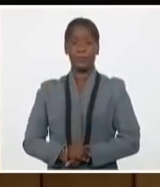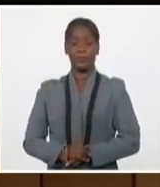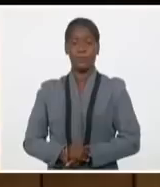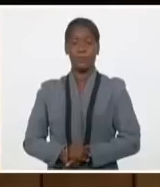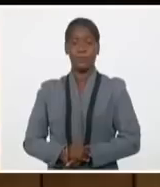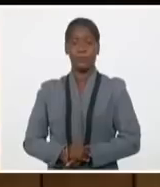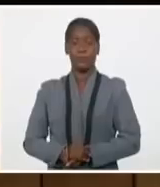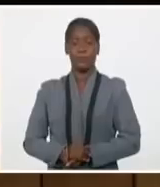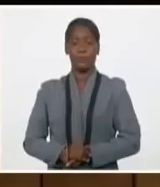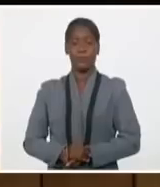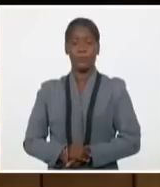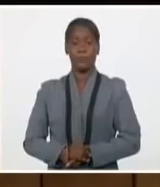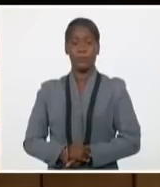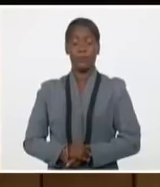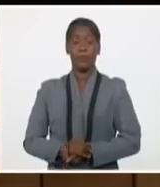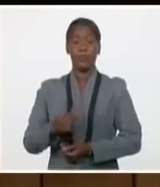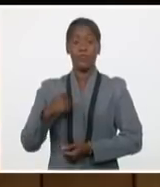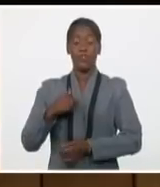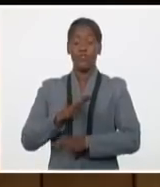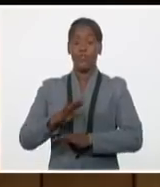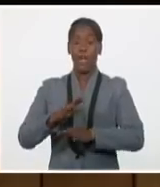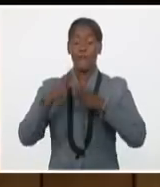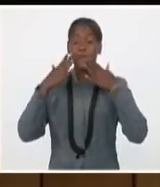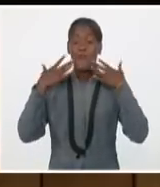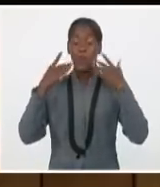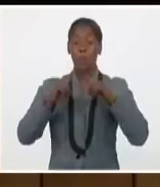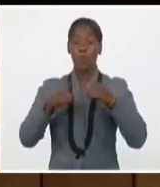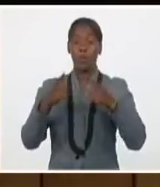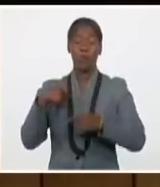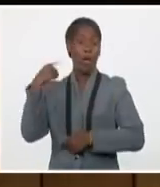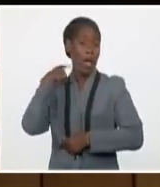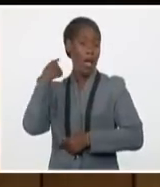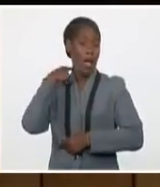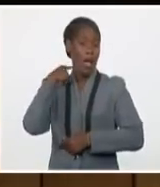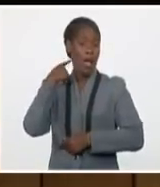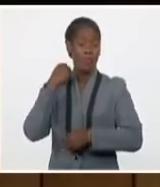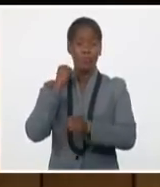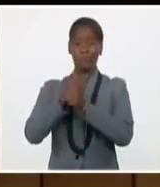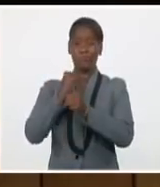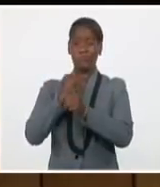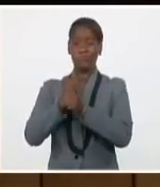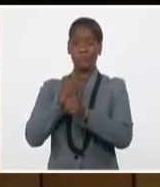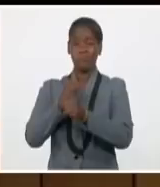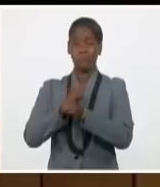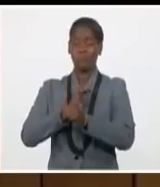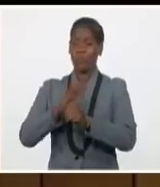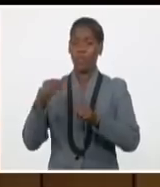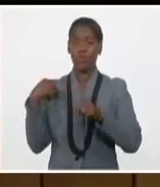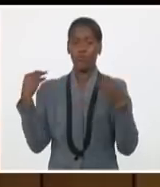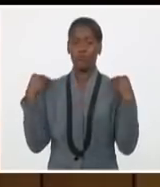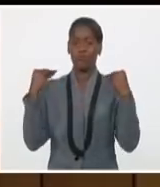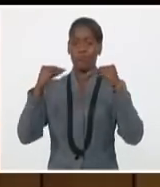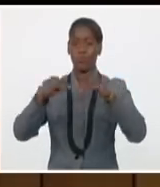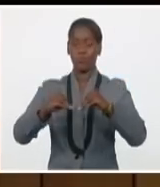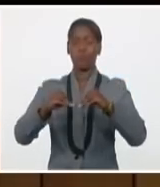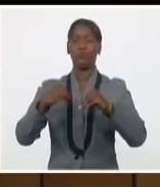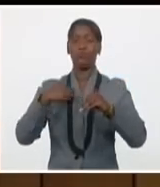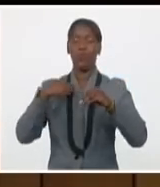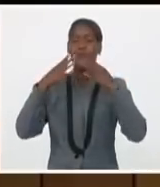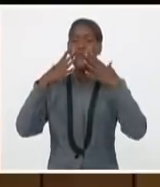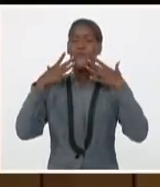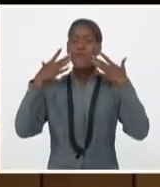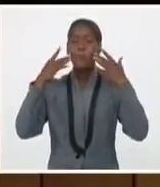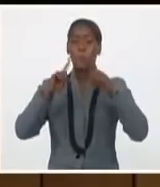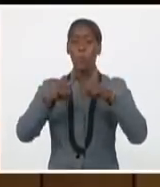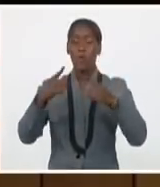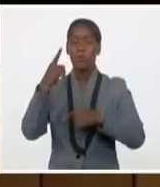la satisfacción de haber cumplido y la confianza en el futuro de la patria, con la